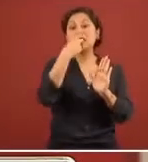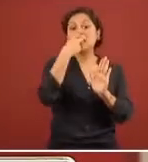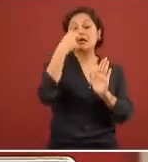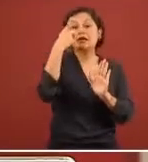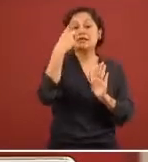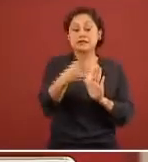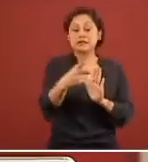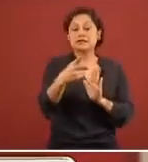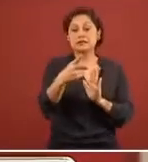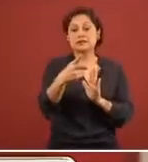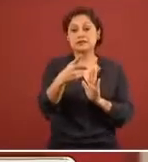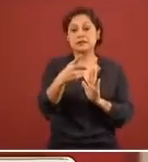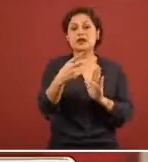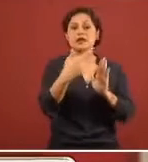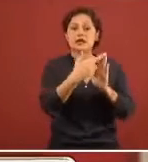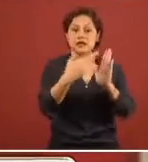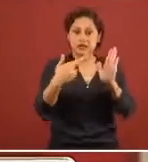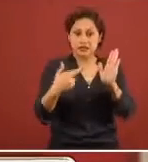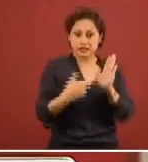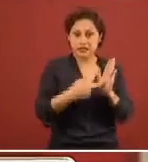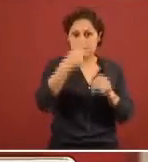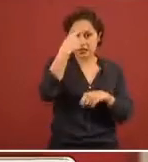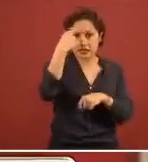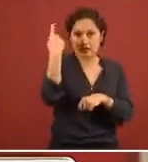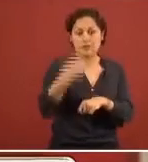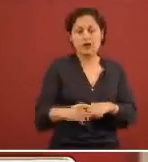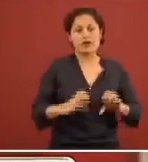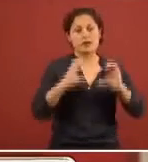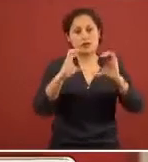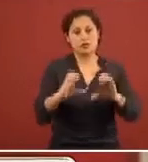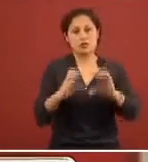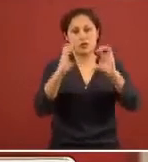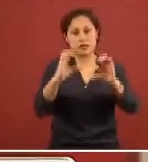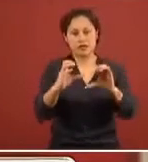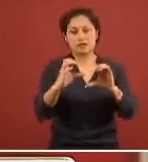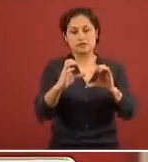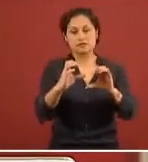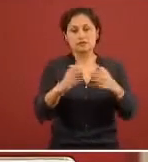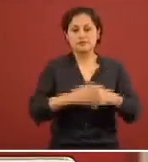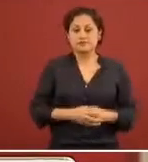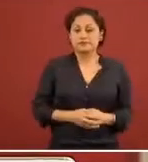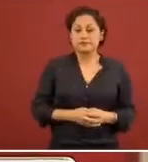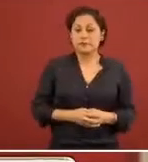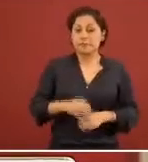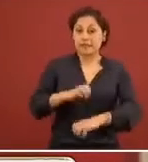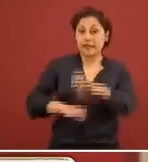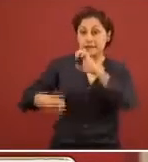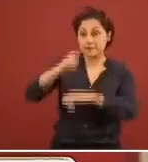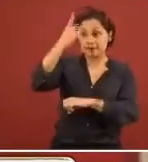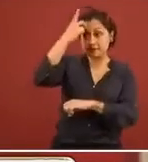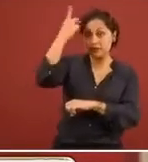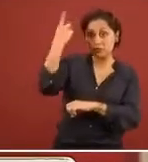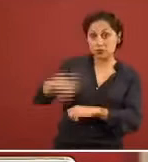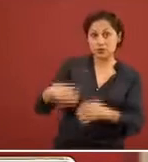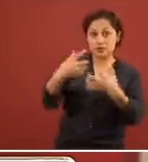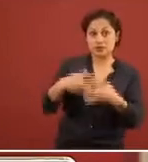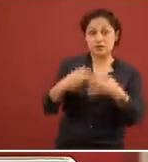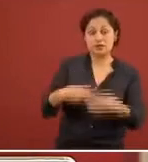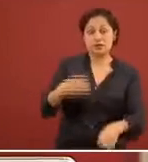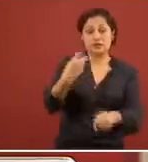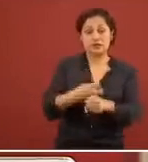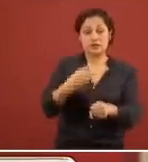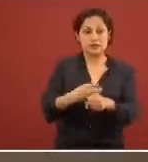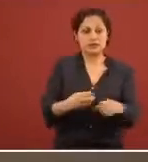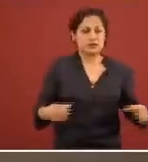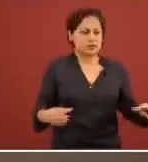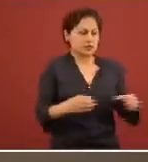las disposiciones, las medidas extraordinarias, la industria cervecera, no los pequeños propietarios de establecimientos, sino